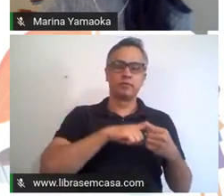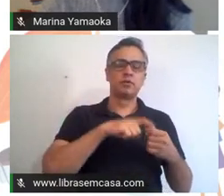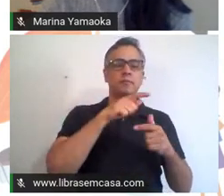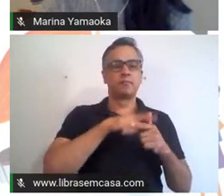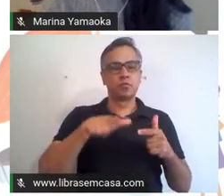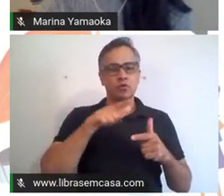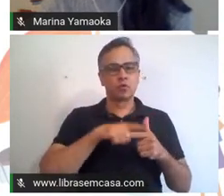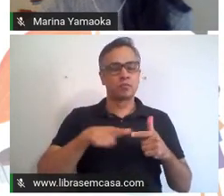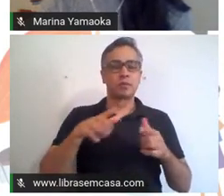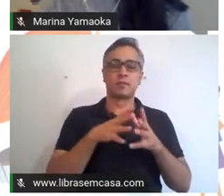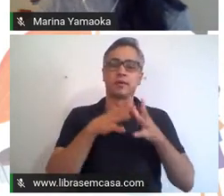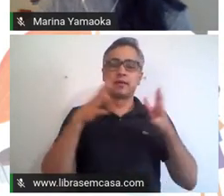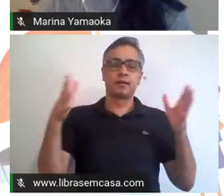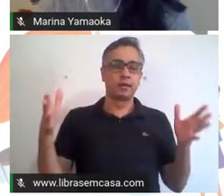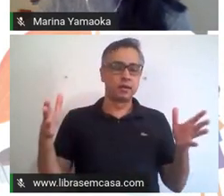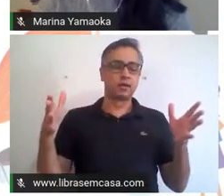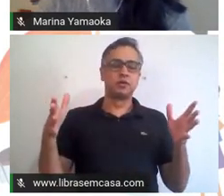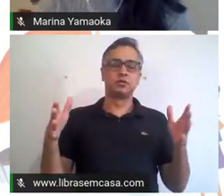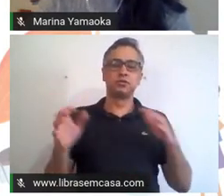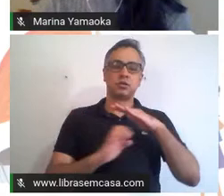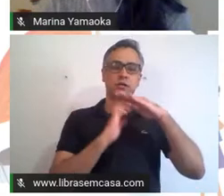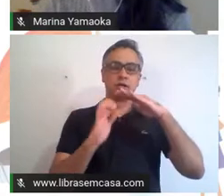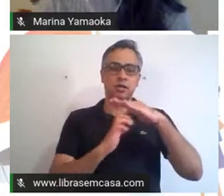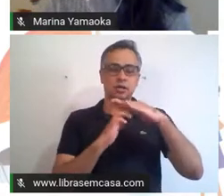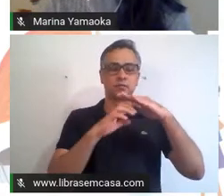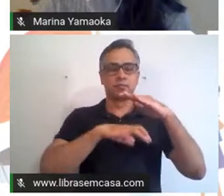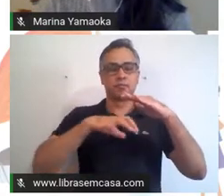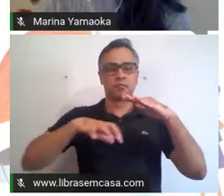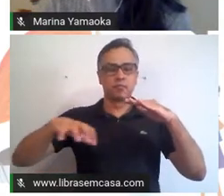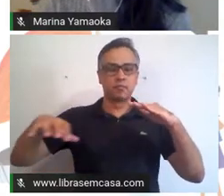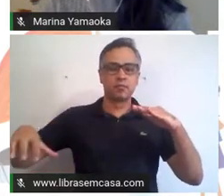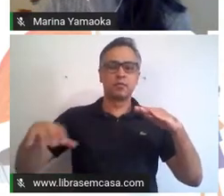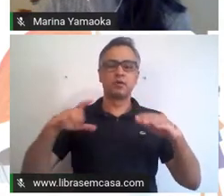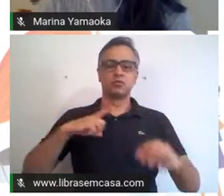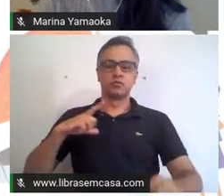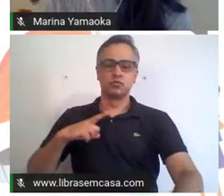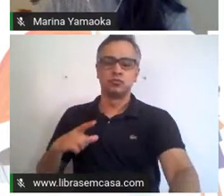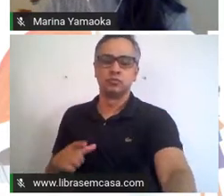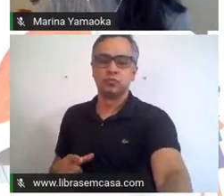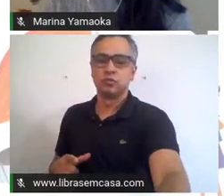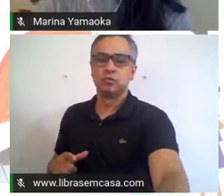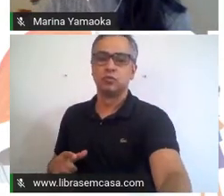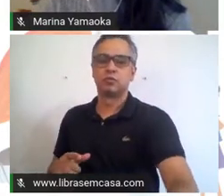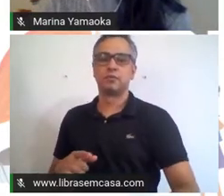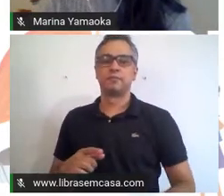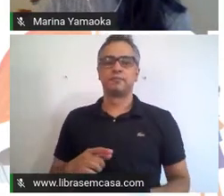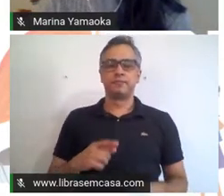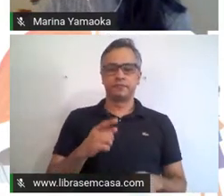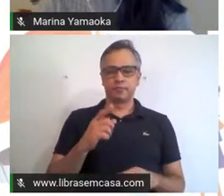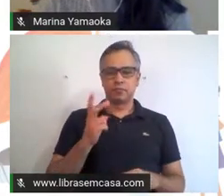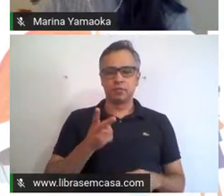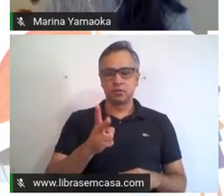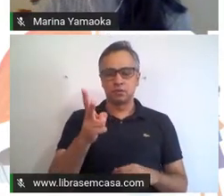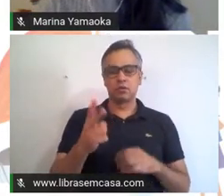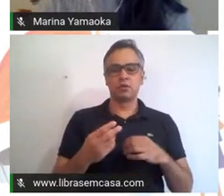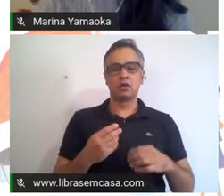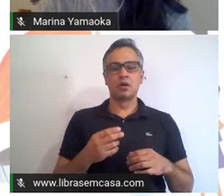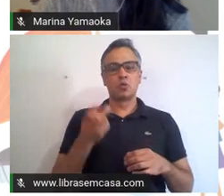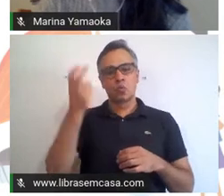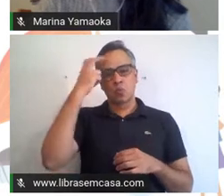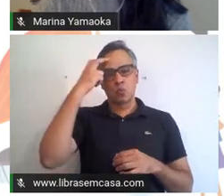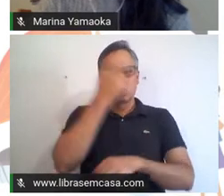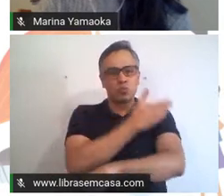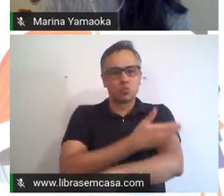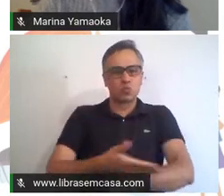escala, que las corporaciones manejan escalas que están reñidas con la vida en general. Hay una cultura de guerra,